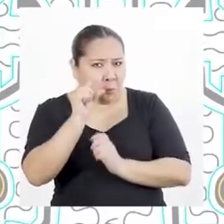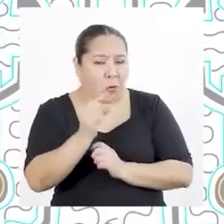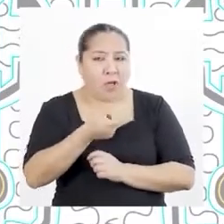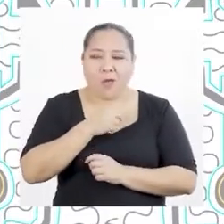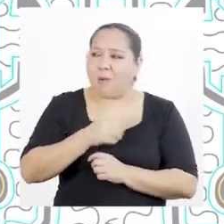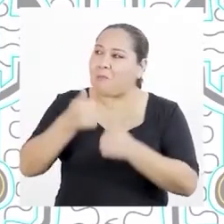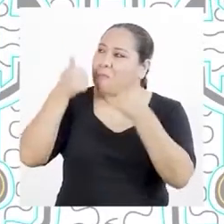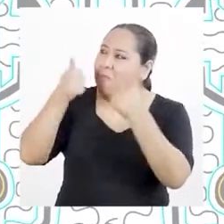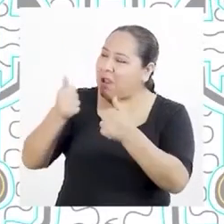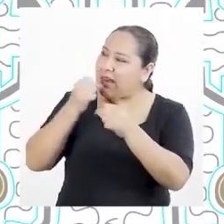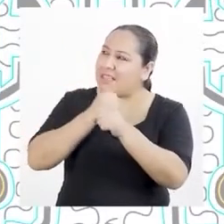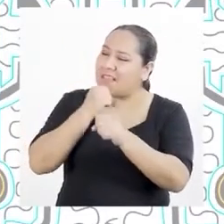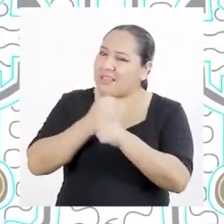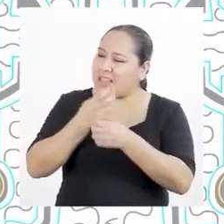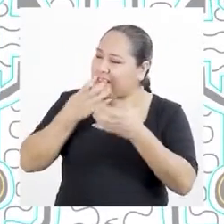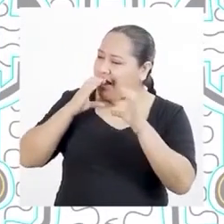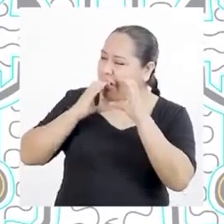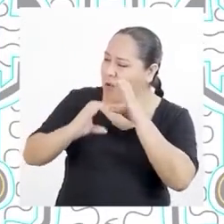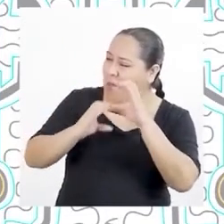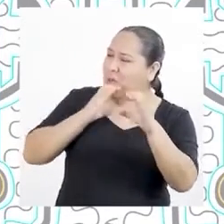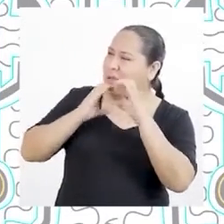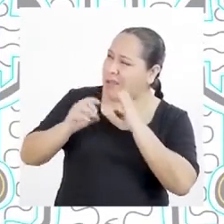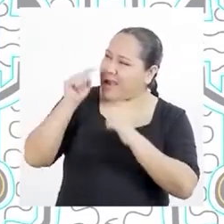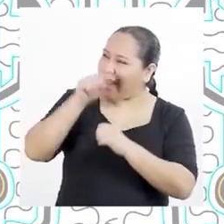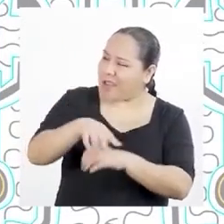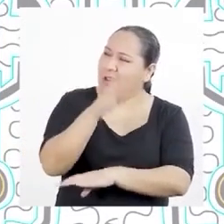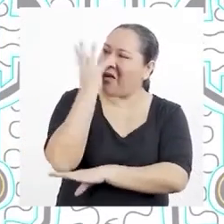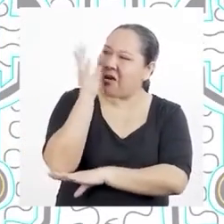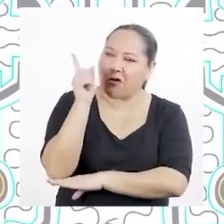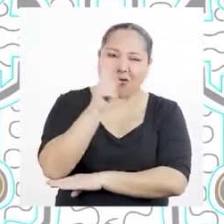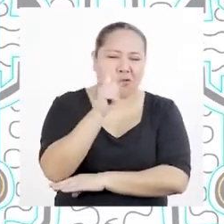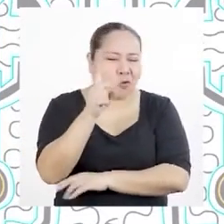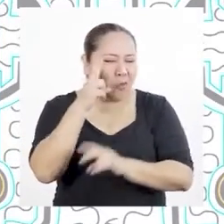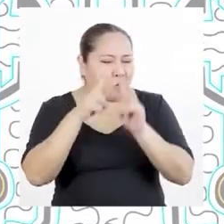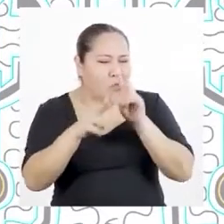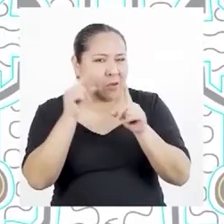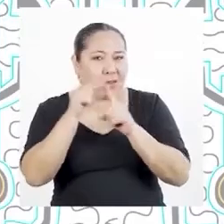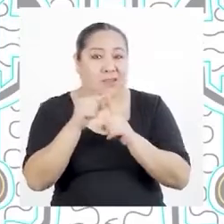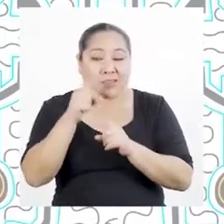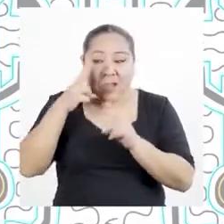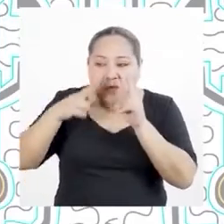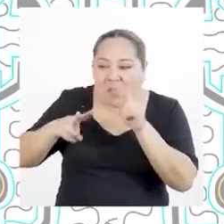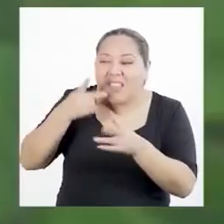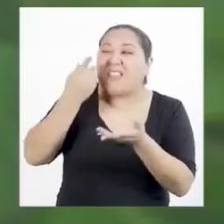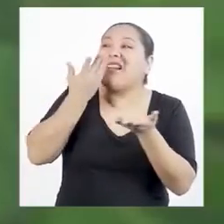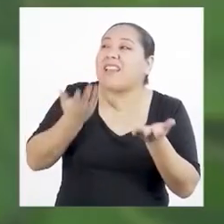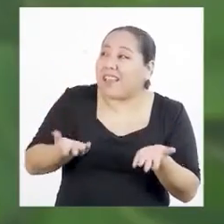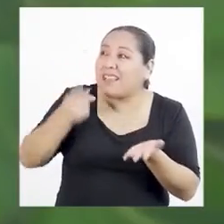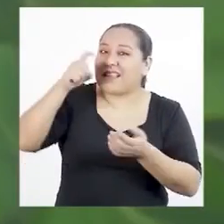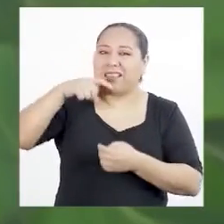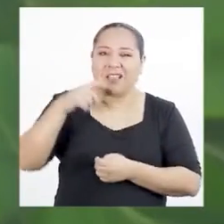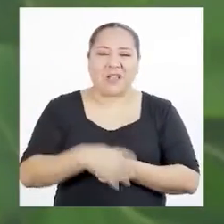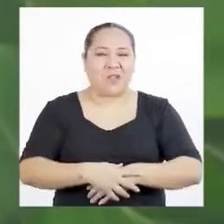trabajo. Te estás comunicando con el árbol sin usar palabras. Estás reconociendo lo que necesita.